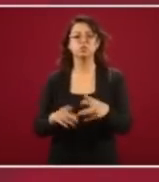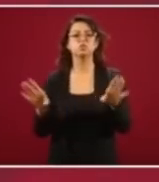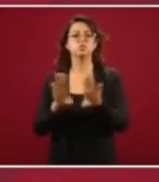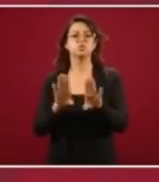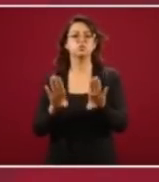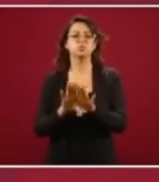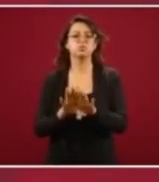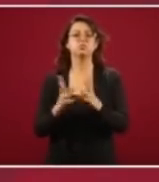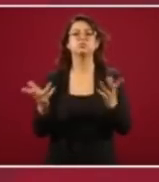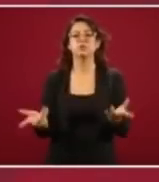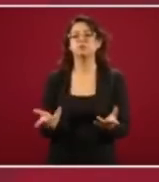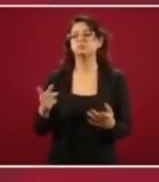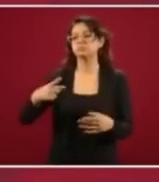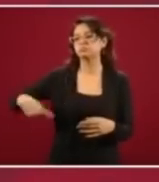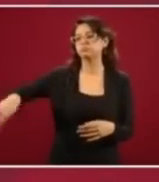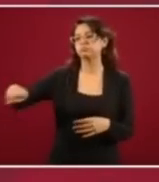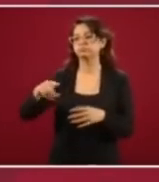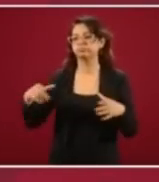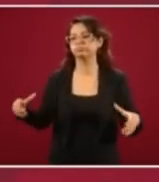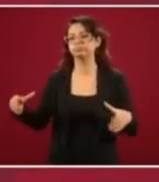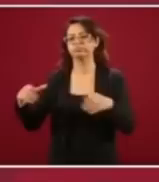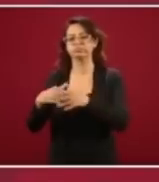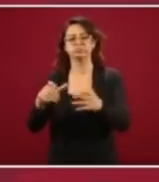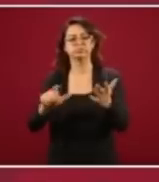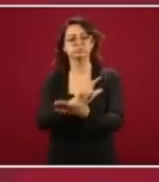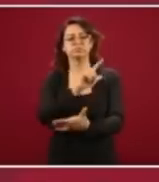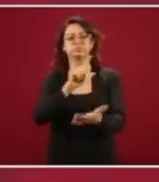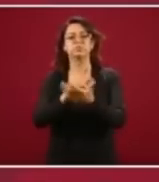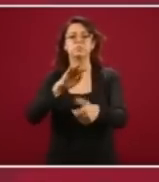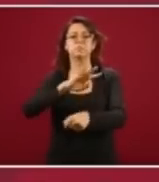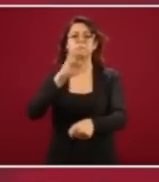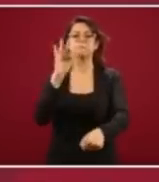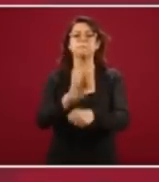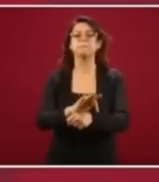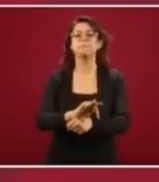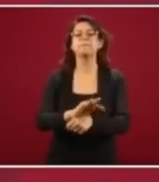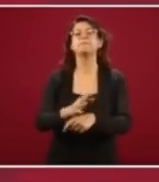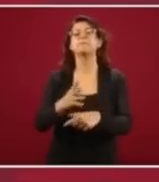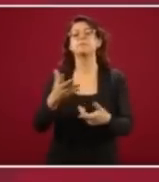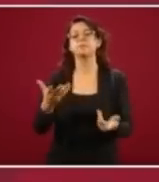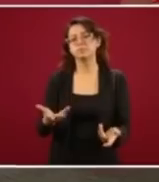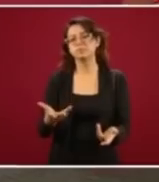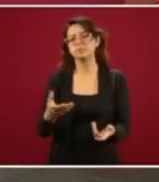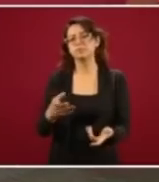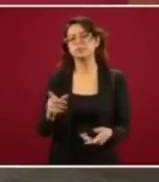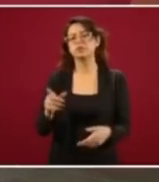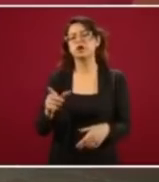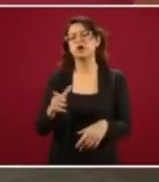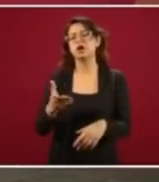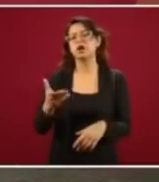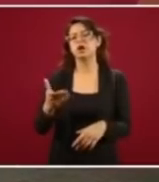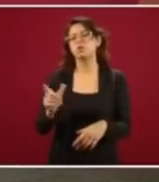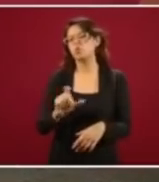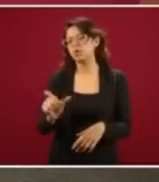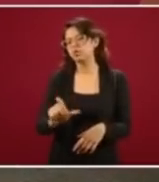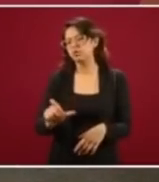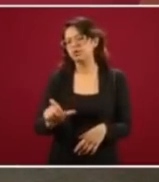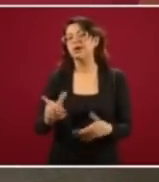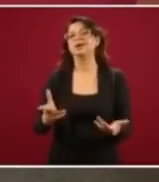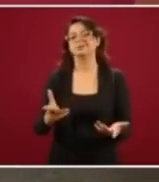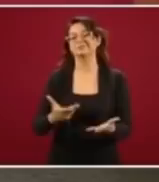defender la legalidad cuando se lleva a cabo un golpe de